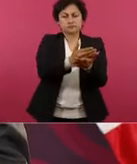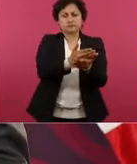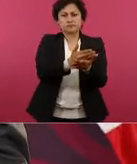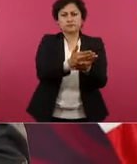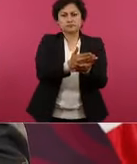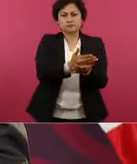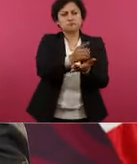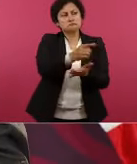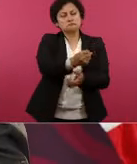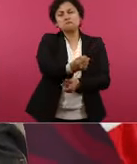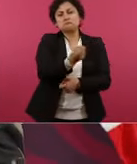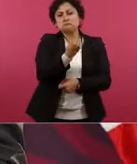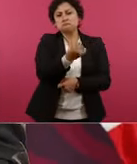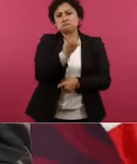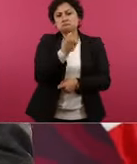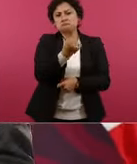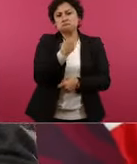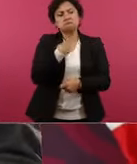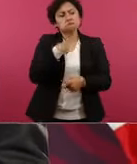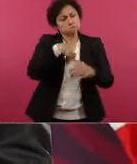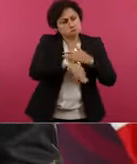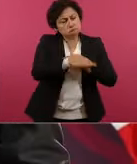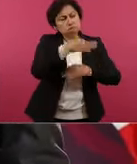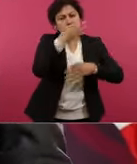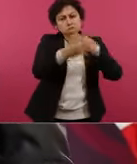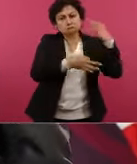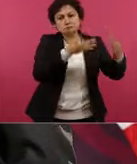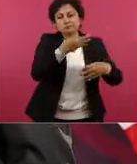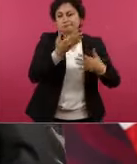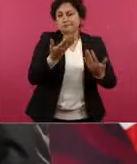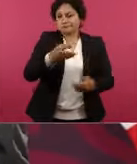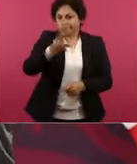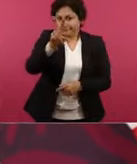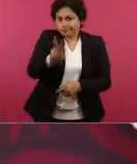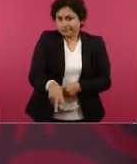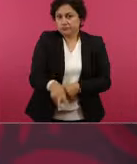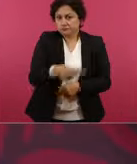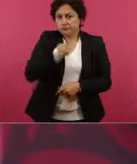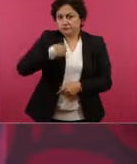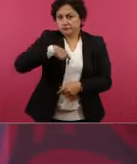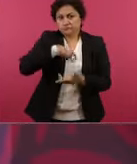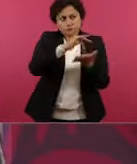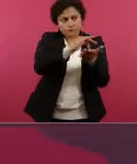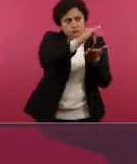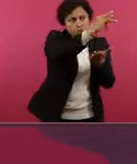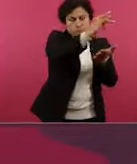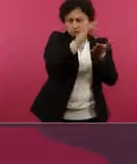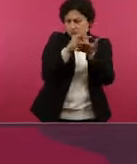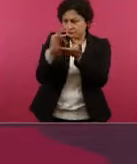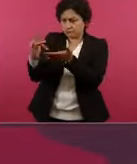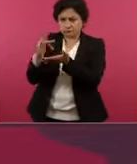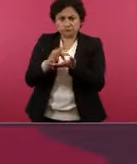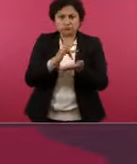espacios y hay que ser agradecidos, ¿no? No olvidarnos.